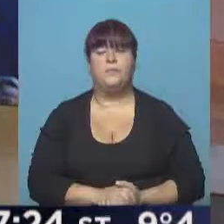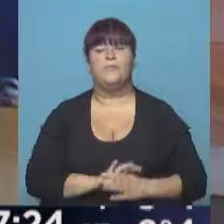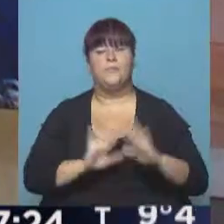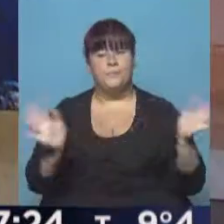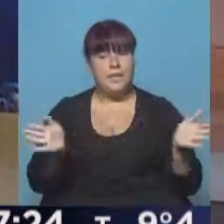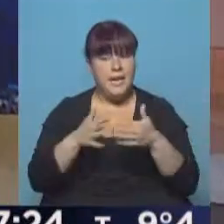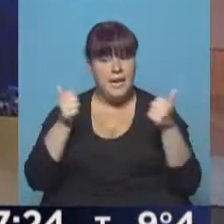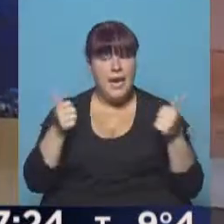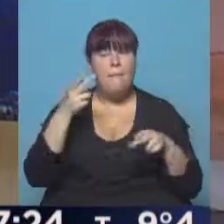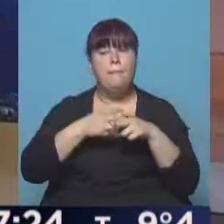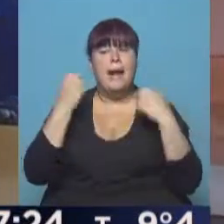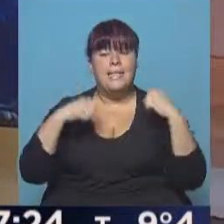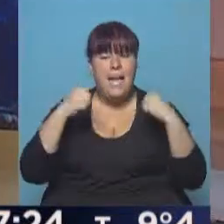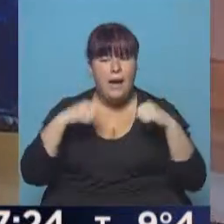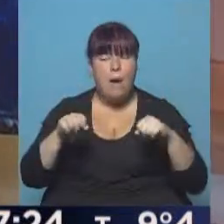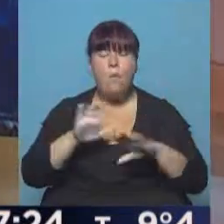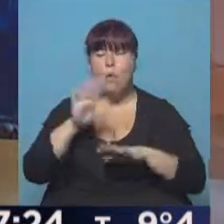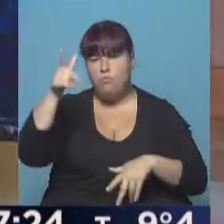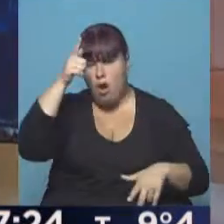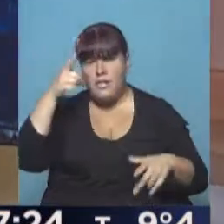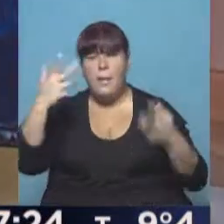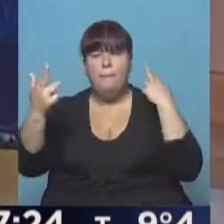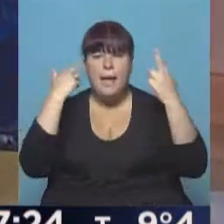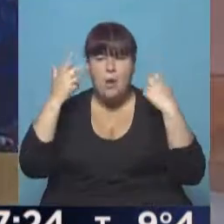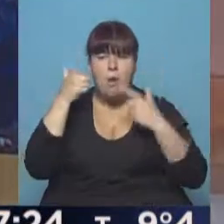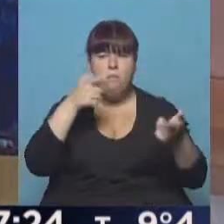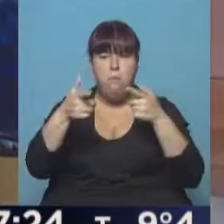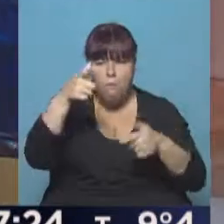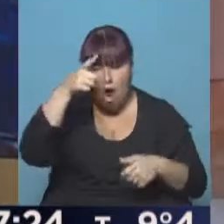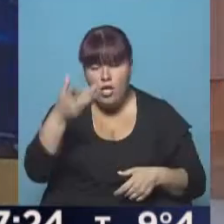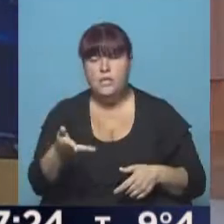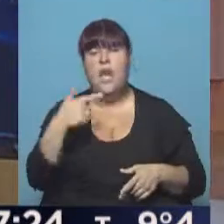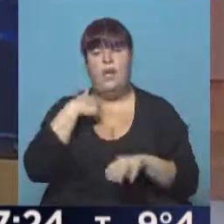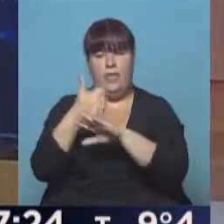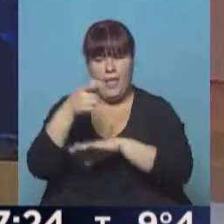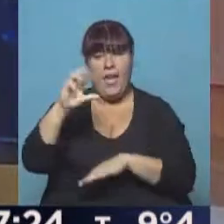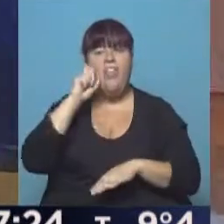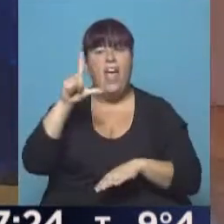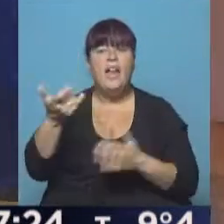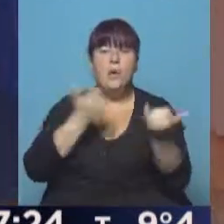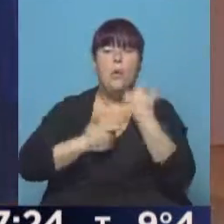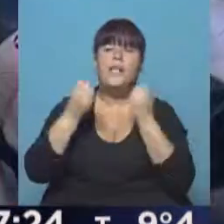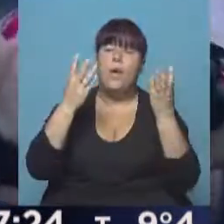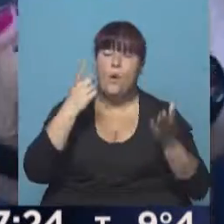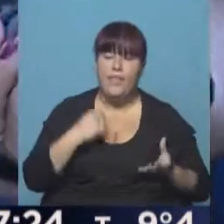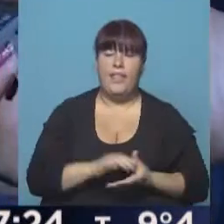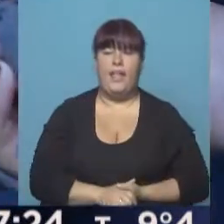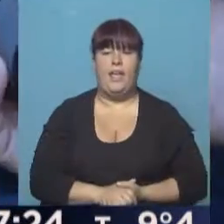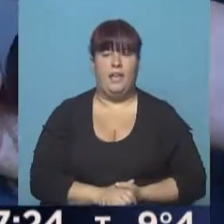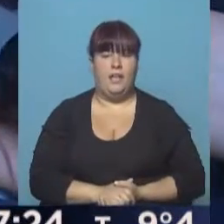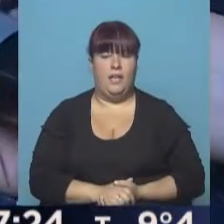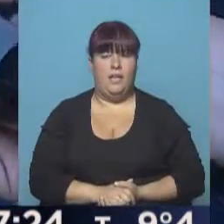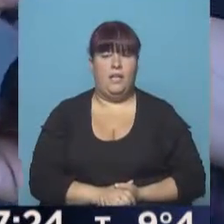Bueno, bien, rápidamente, Parque de Chacabuco, un episodio policial, una peluquería, fue baleado un policía, estamos en vivo. Daniel Castaño, te escuchamos, buen día.